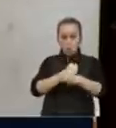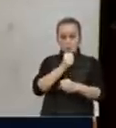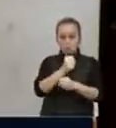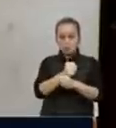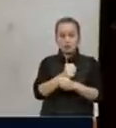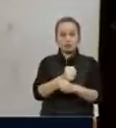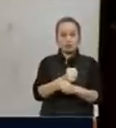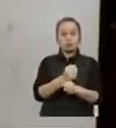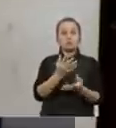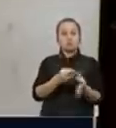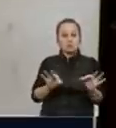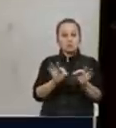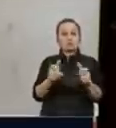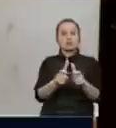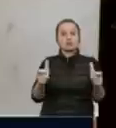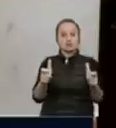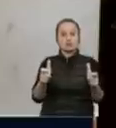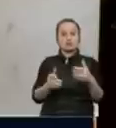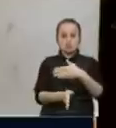que ampliarlo.